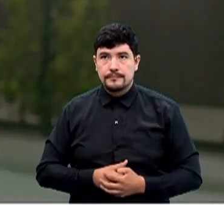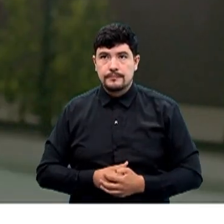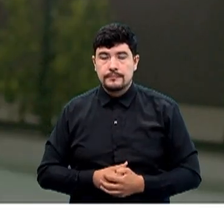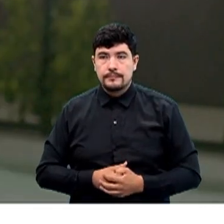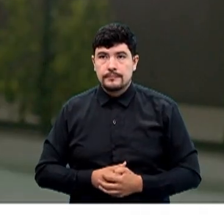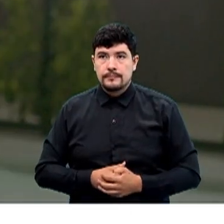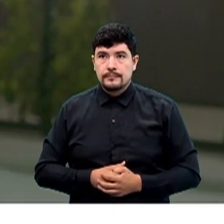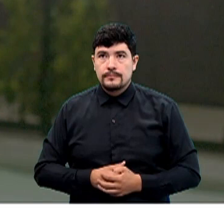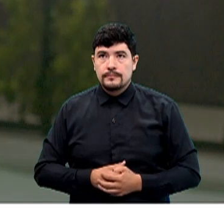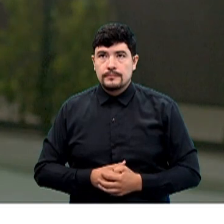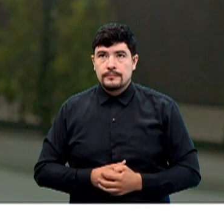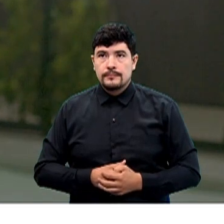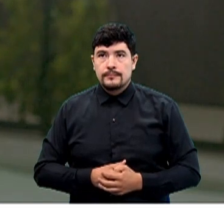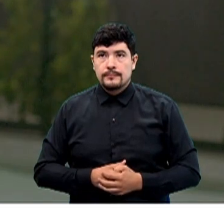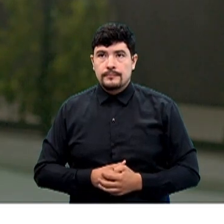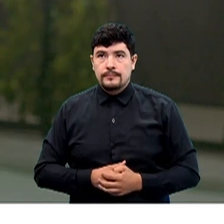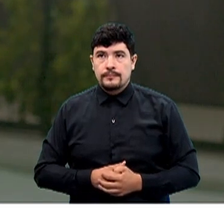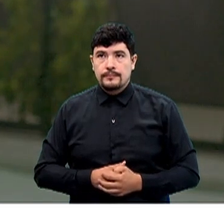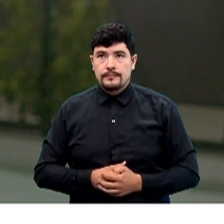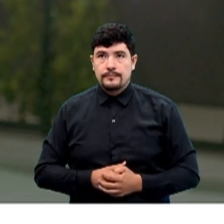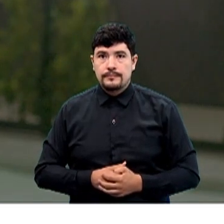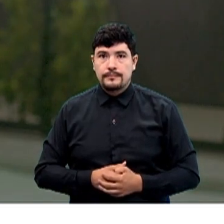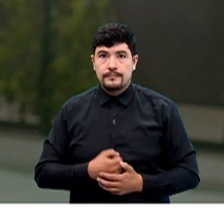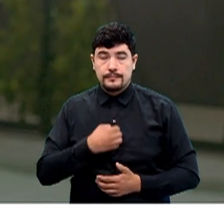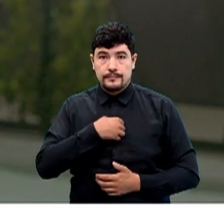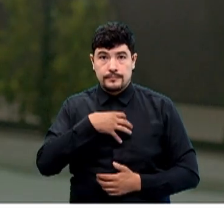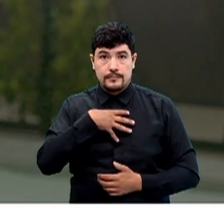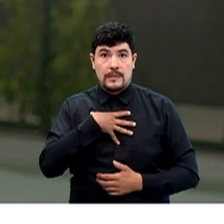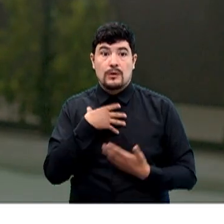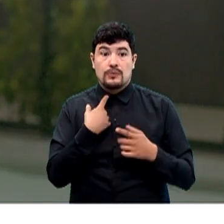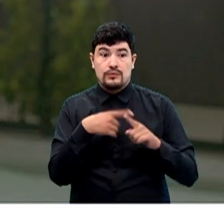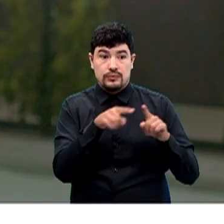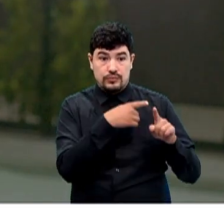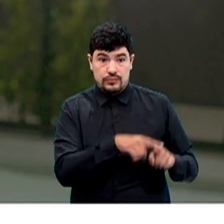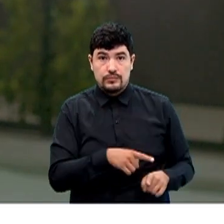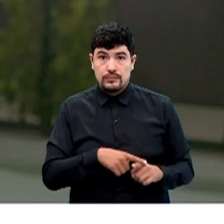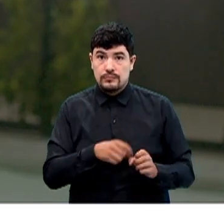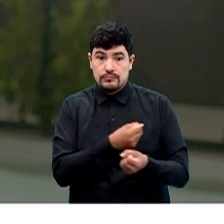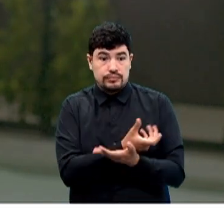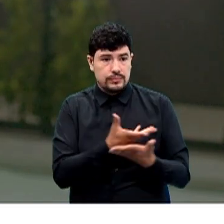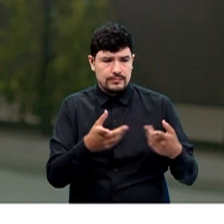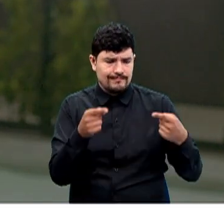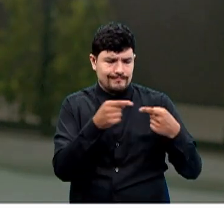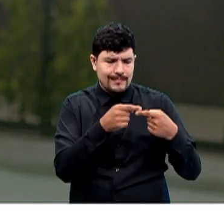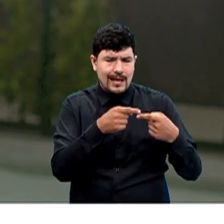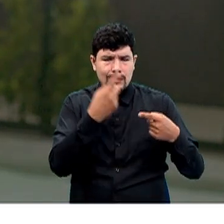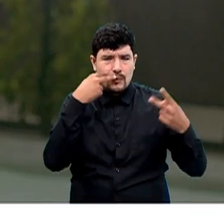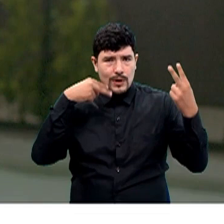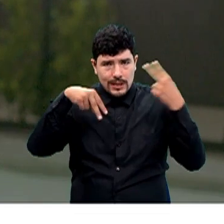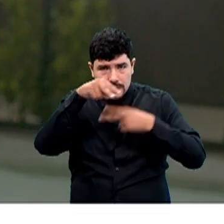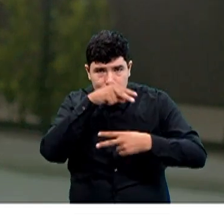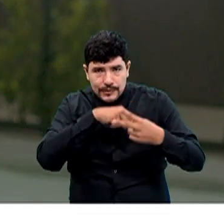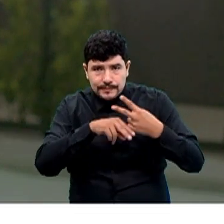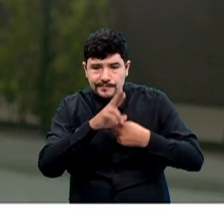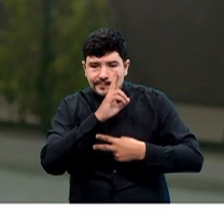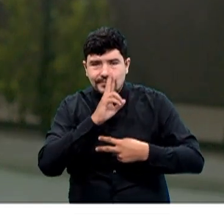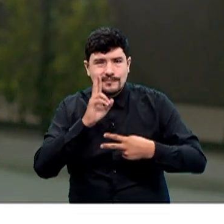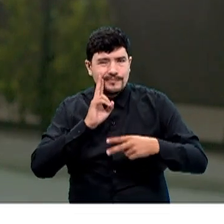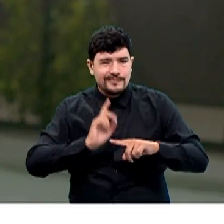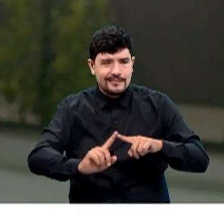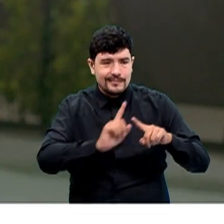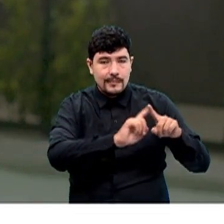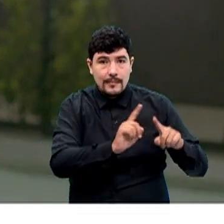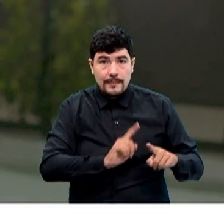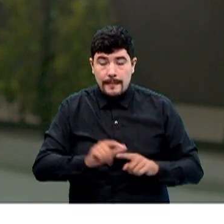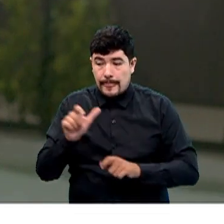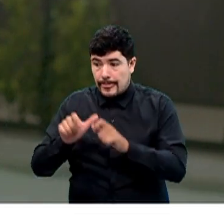las oportunidades que se abren con una estación eléctrica. Primero en el sector turismo y gastronómico, porque va a permitir